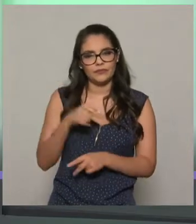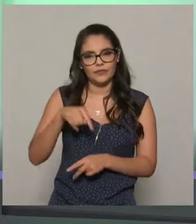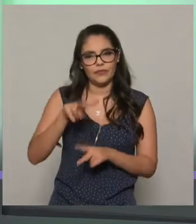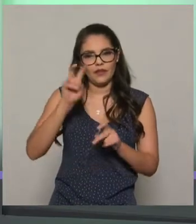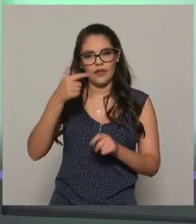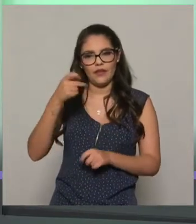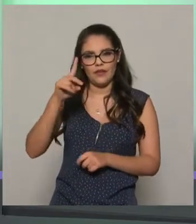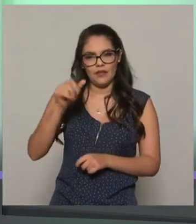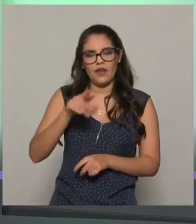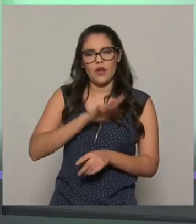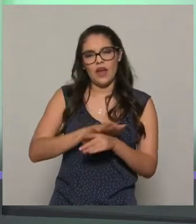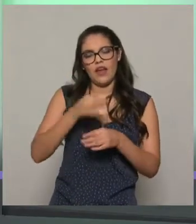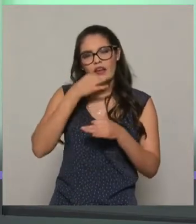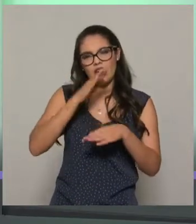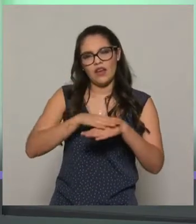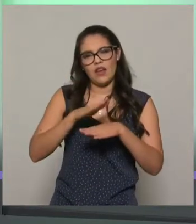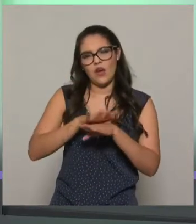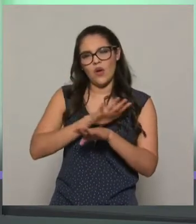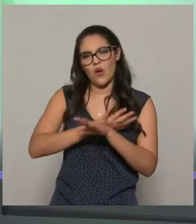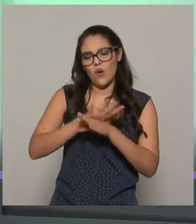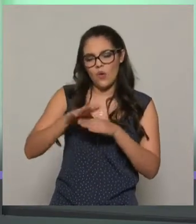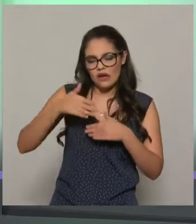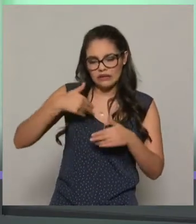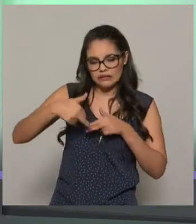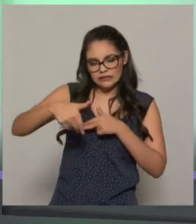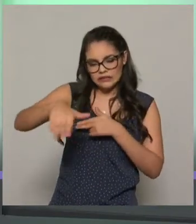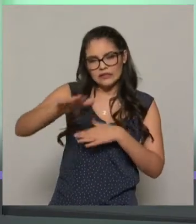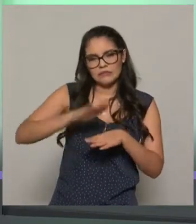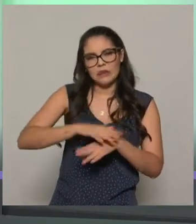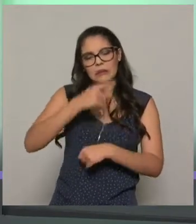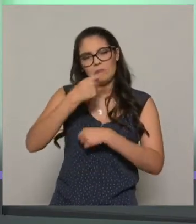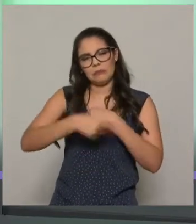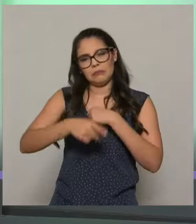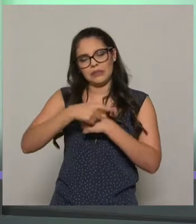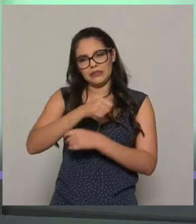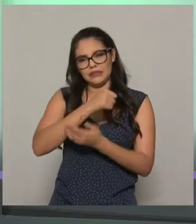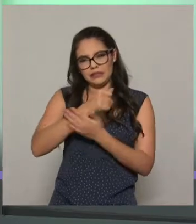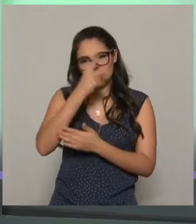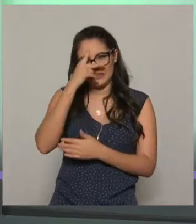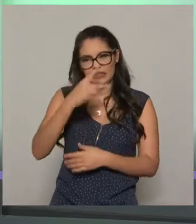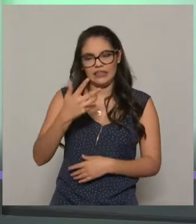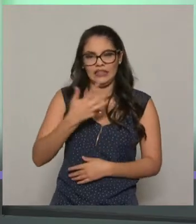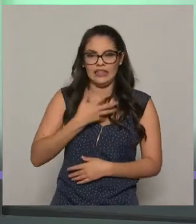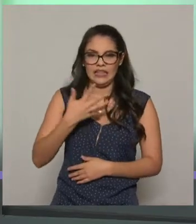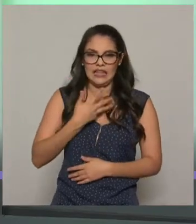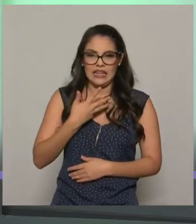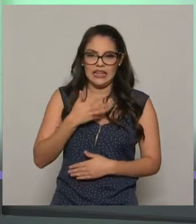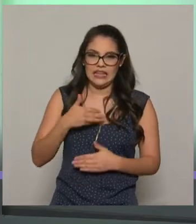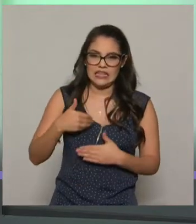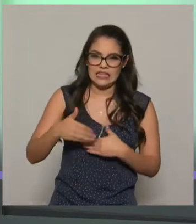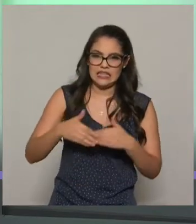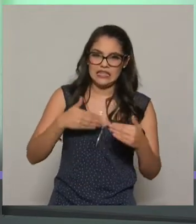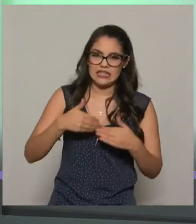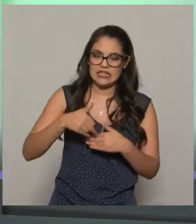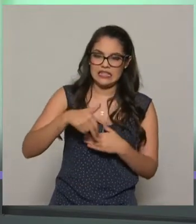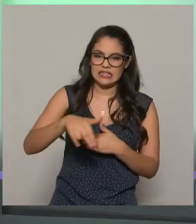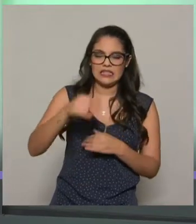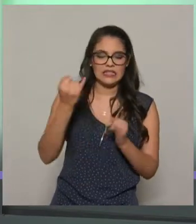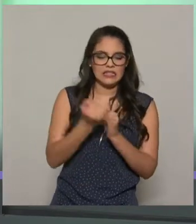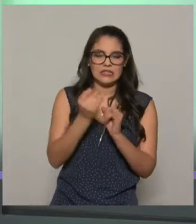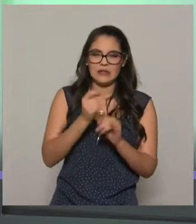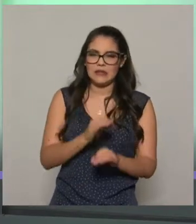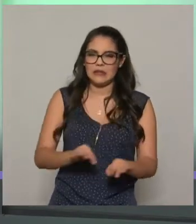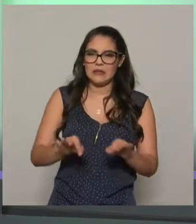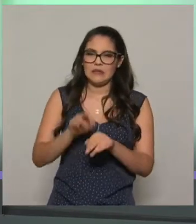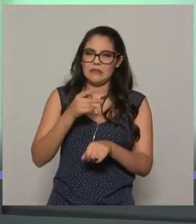también revelamos cuáles eran los cruceros más peligrosos en la Ciudad de México y tenemos cruces que son igual de peligrosos como